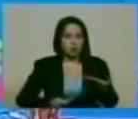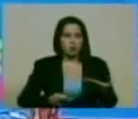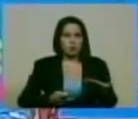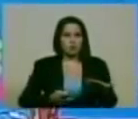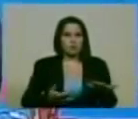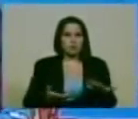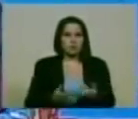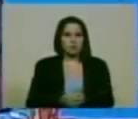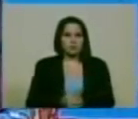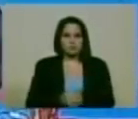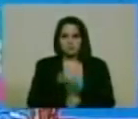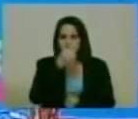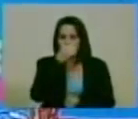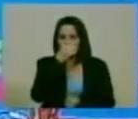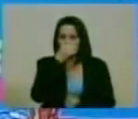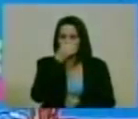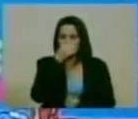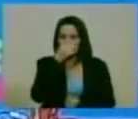Aquí